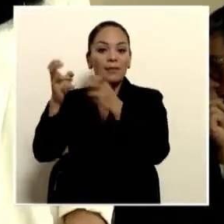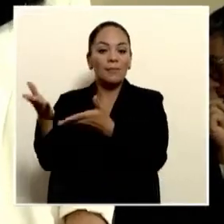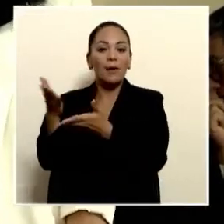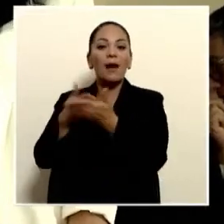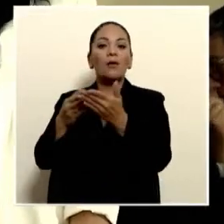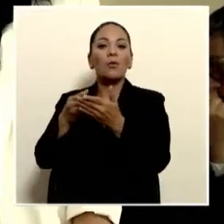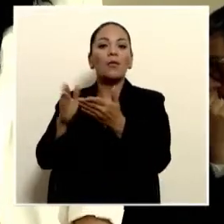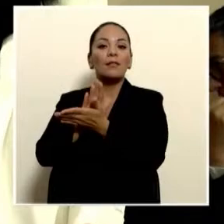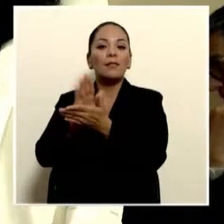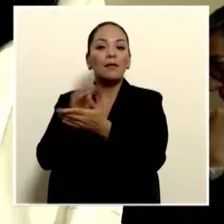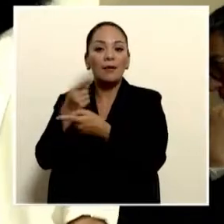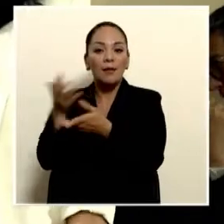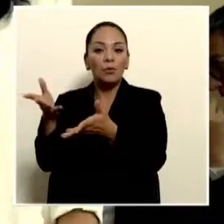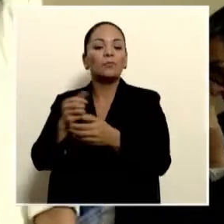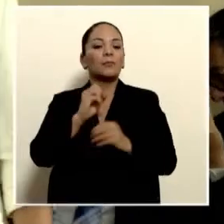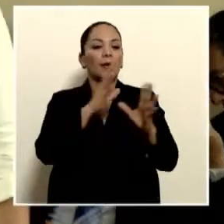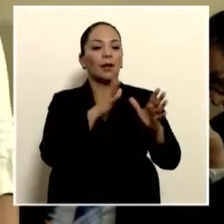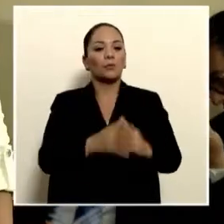decreto de la homologación. Claro que sí.